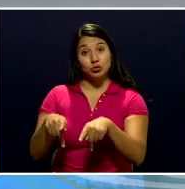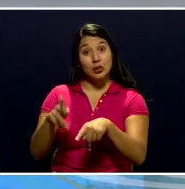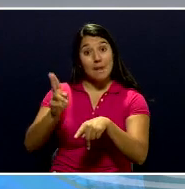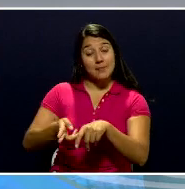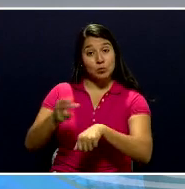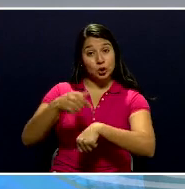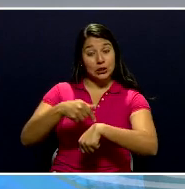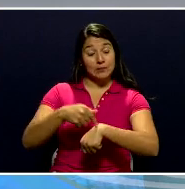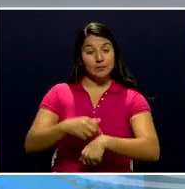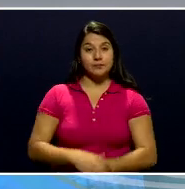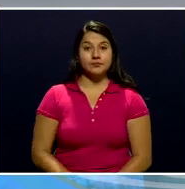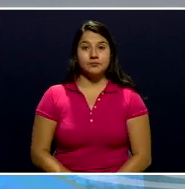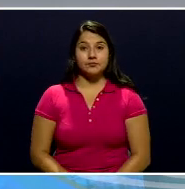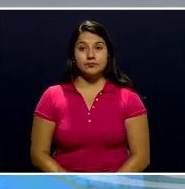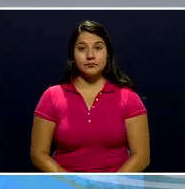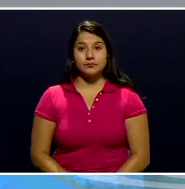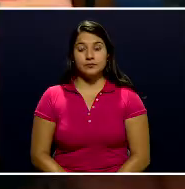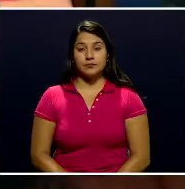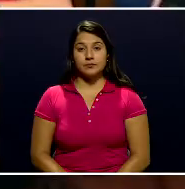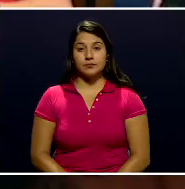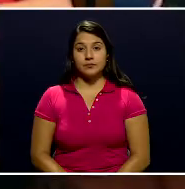mismo tiempo.